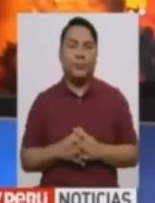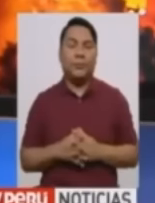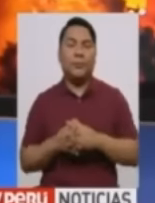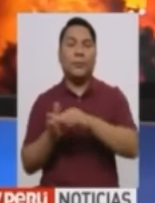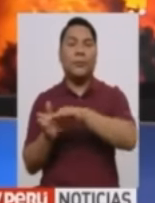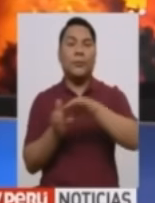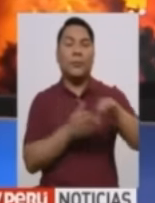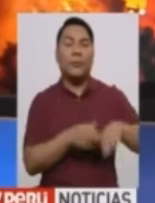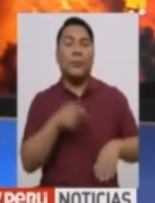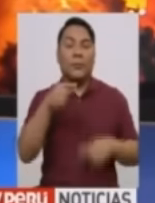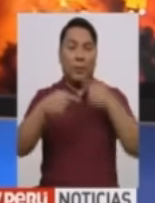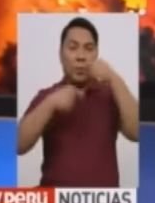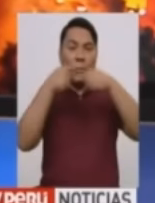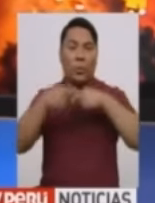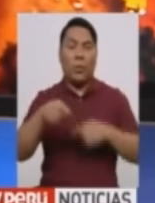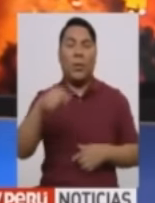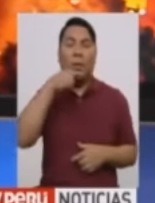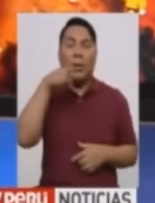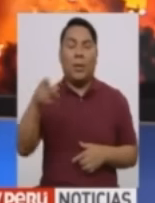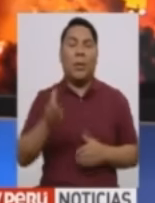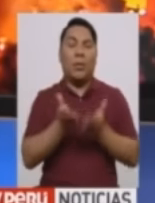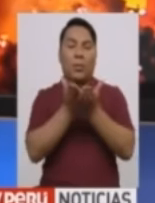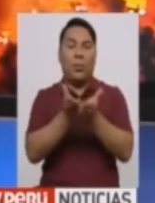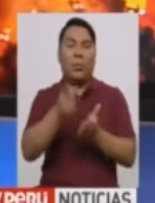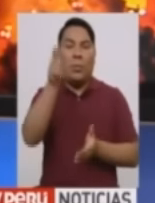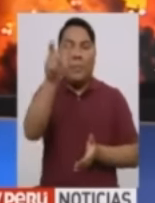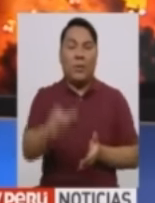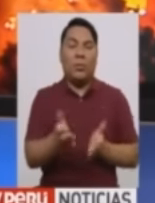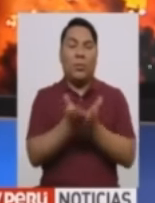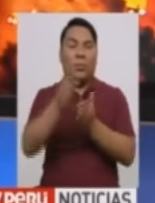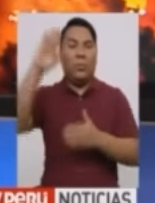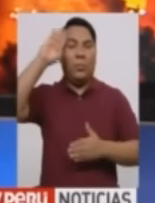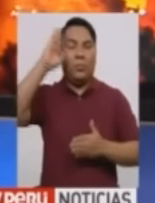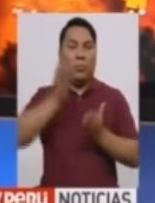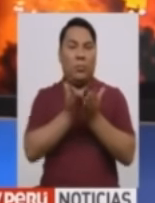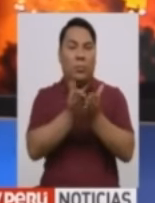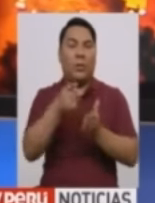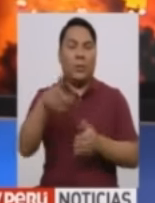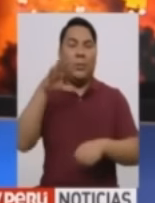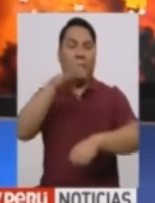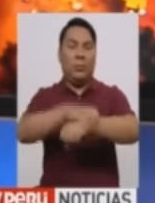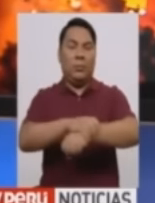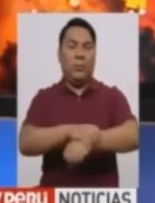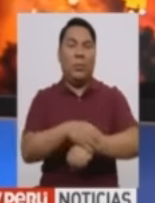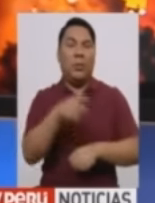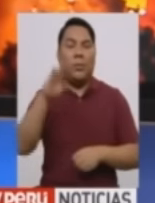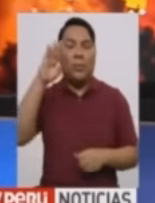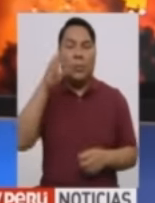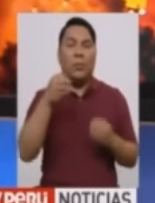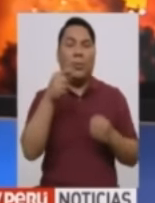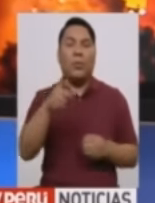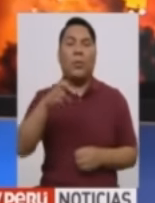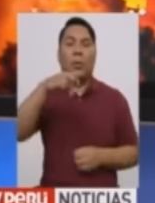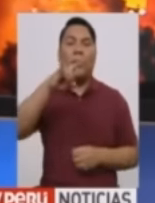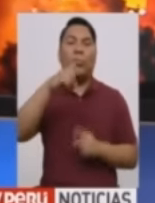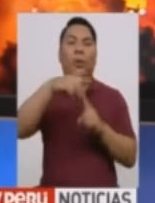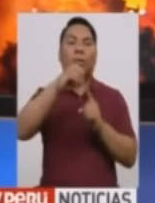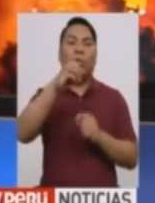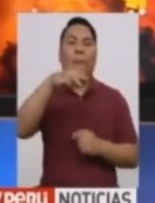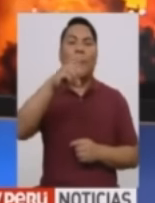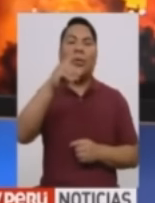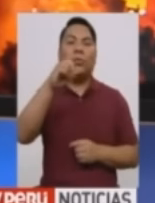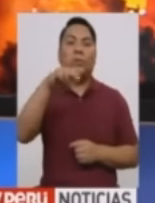Les contamos que un suboficial de la Marina de Guerra se encuentra detenido en la sede de la Policía Anticorrupción de Puerto Maldonado, luego de haber